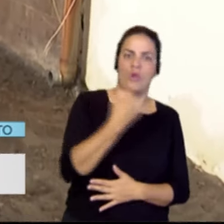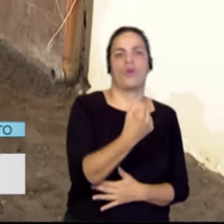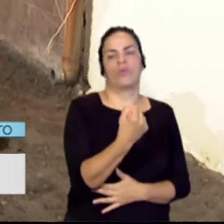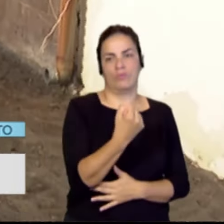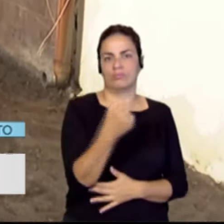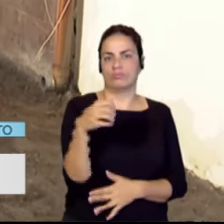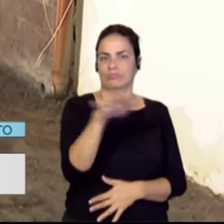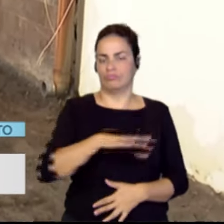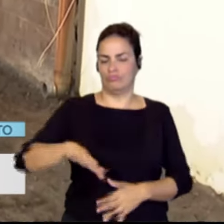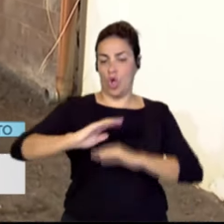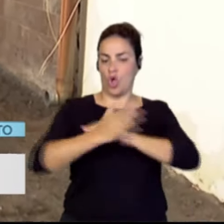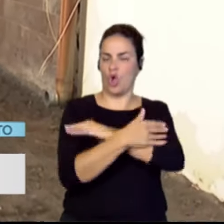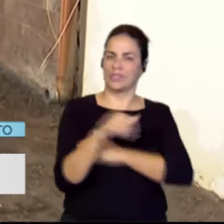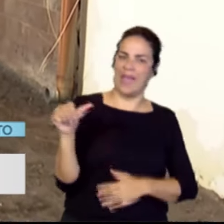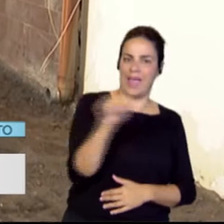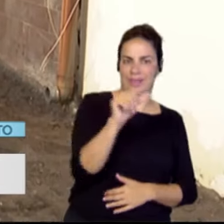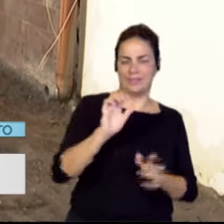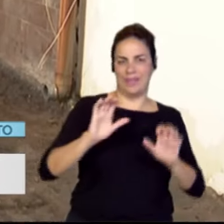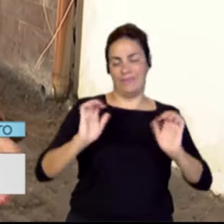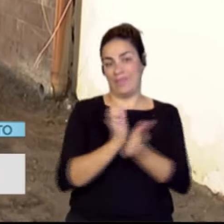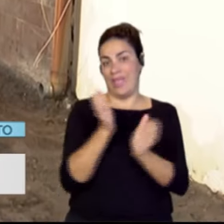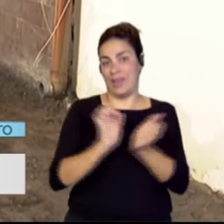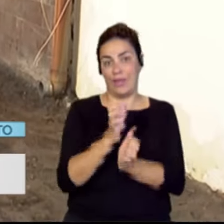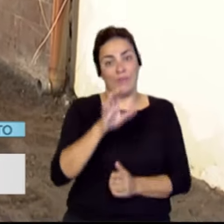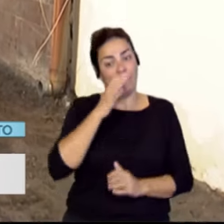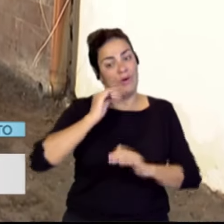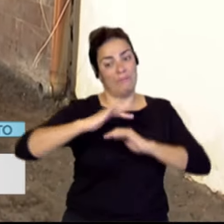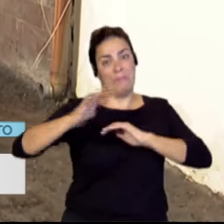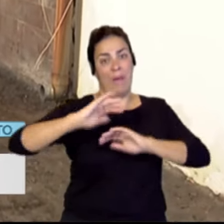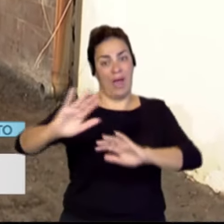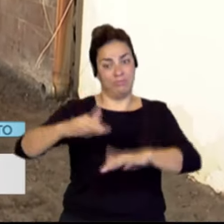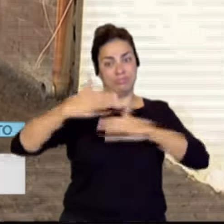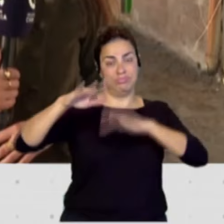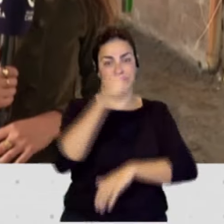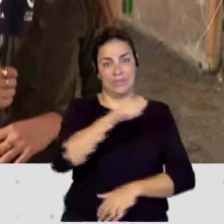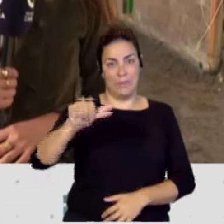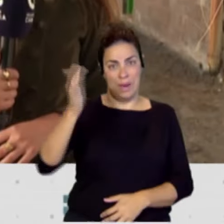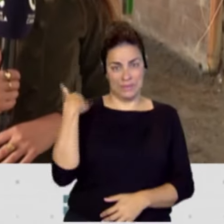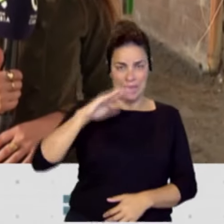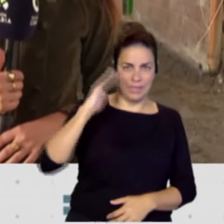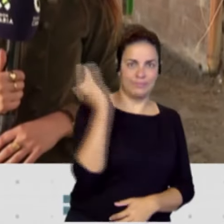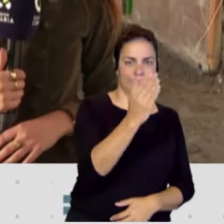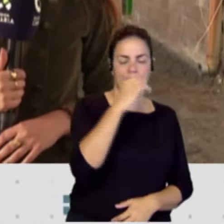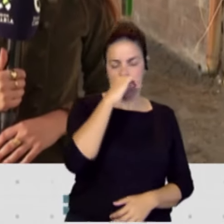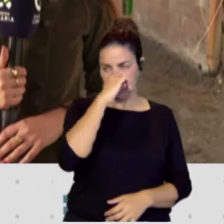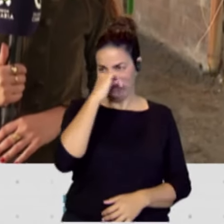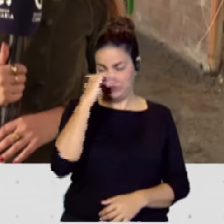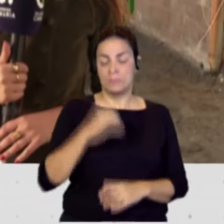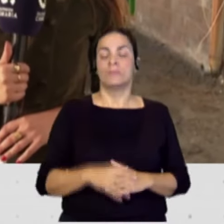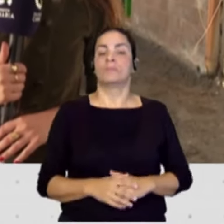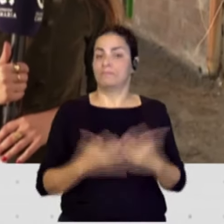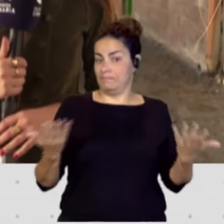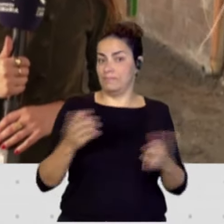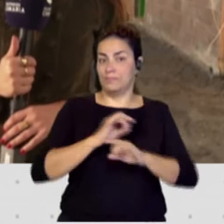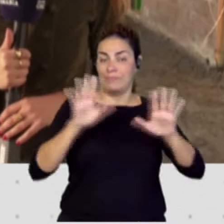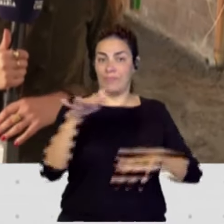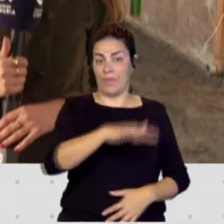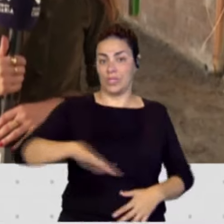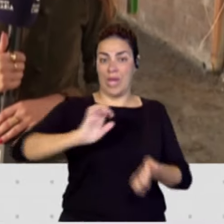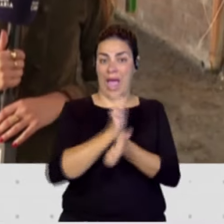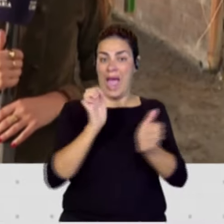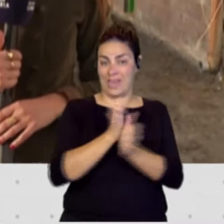arico que han sido afectados por ese temporal marítimo la semana pasada y sin duda lo importante hay en arico en esa Costa este de la isla de